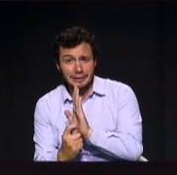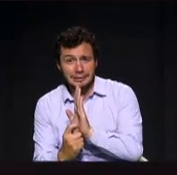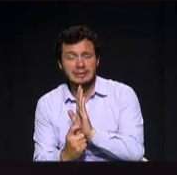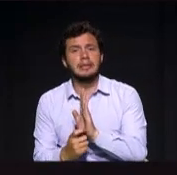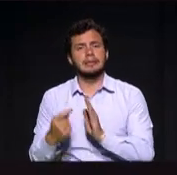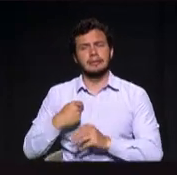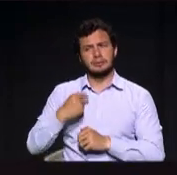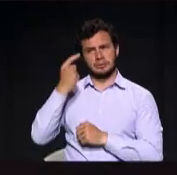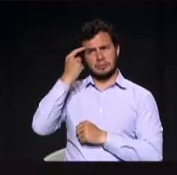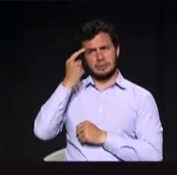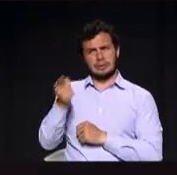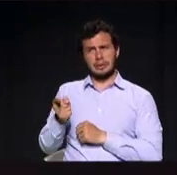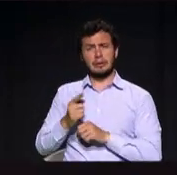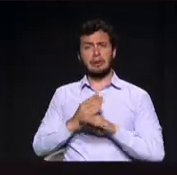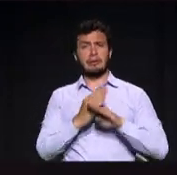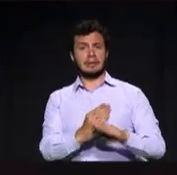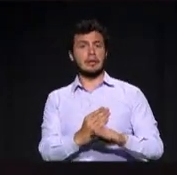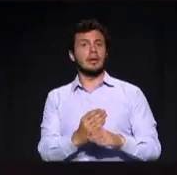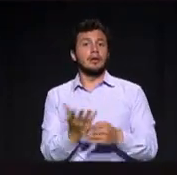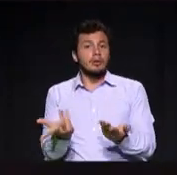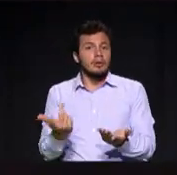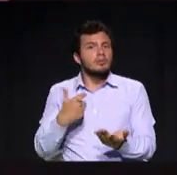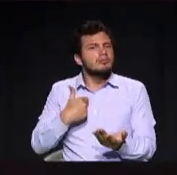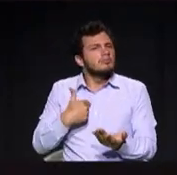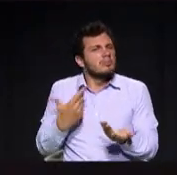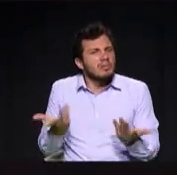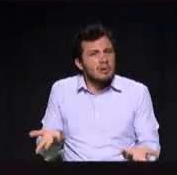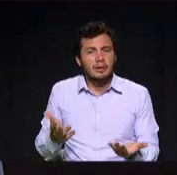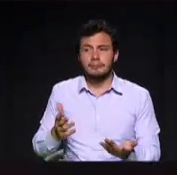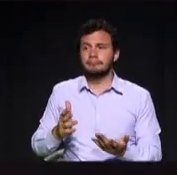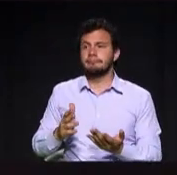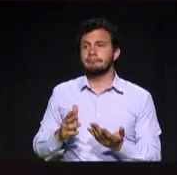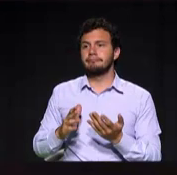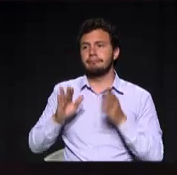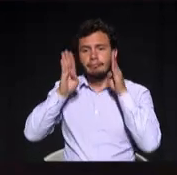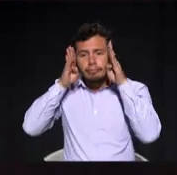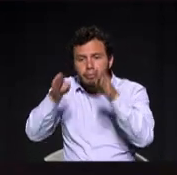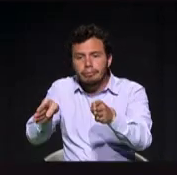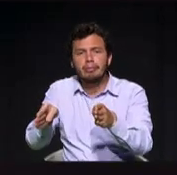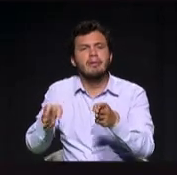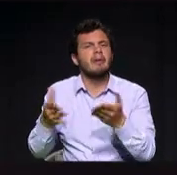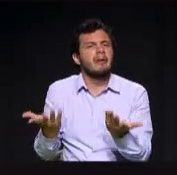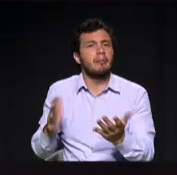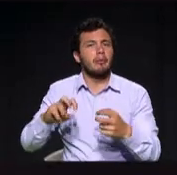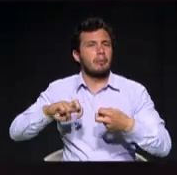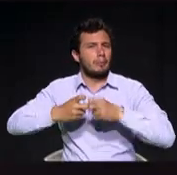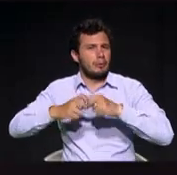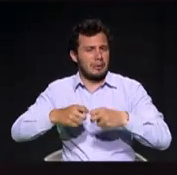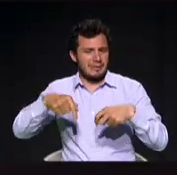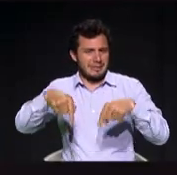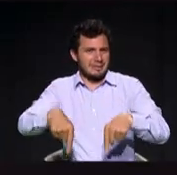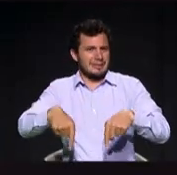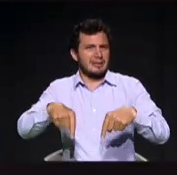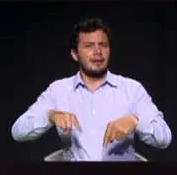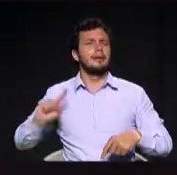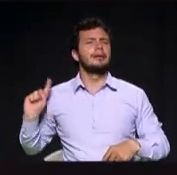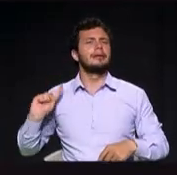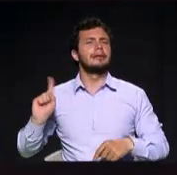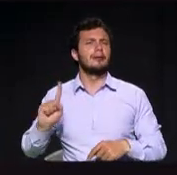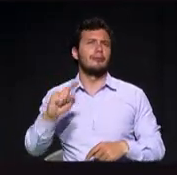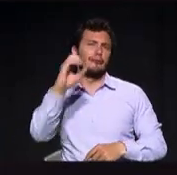actuar frente a ellas es de forma reactiva tratando de atender nomás la problemática que ocurre durante octubre y